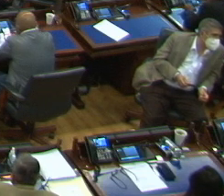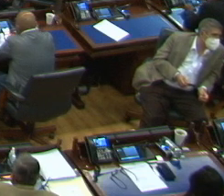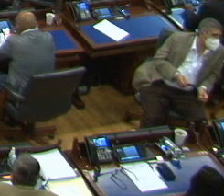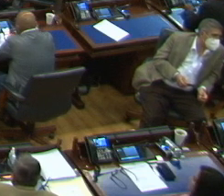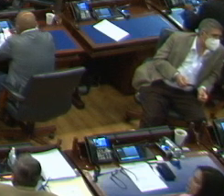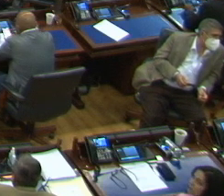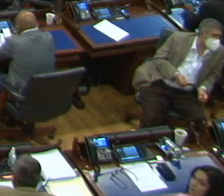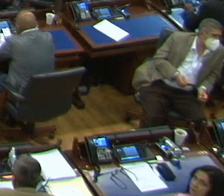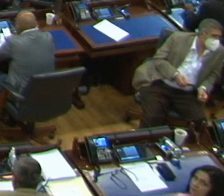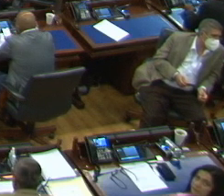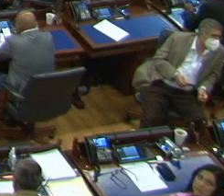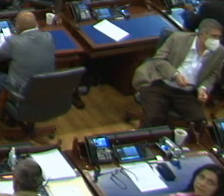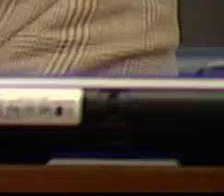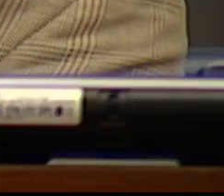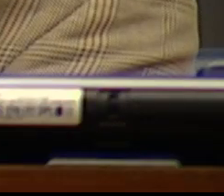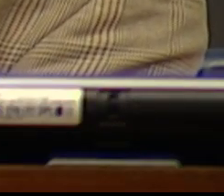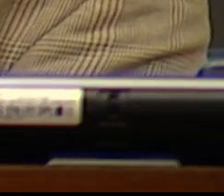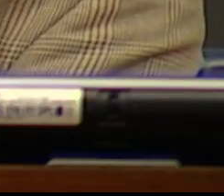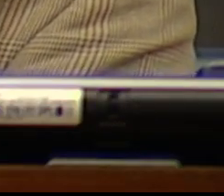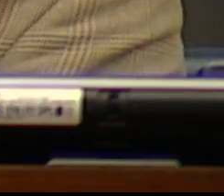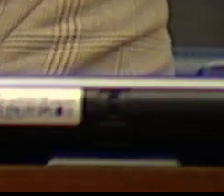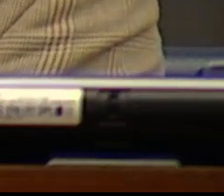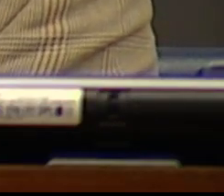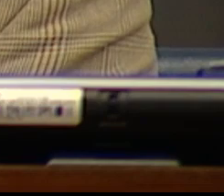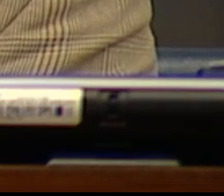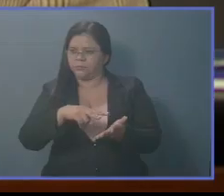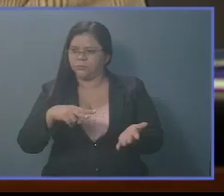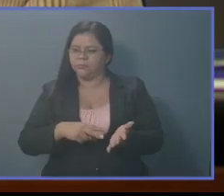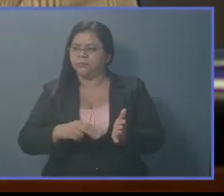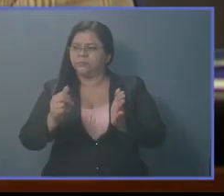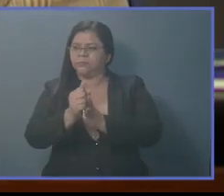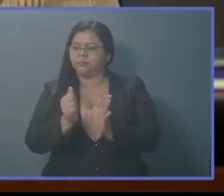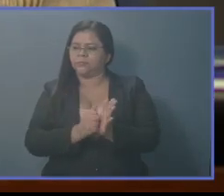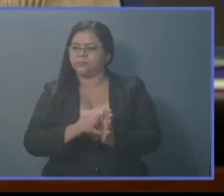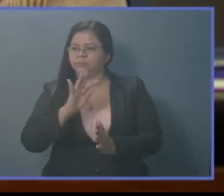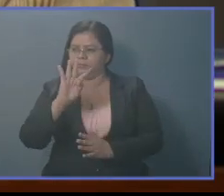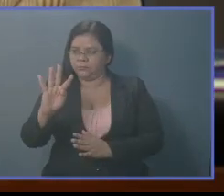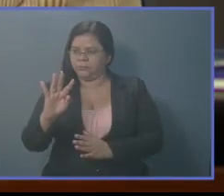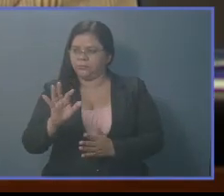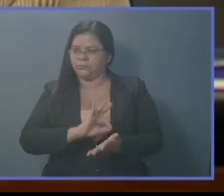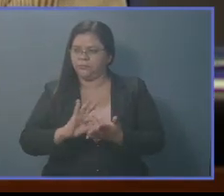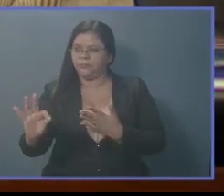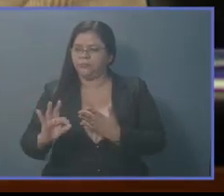Voy a leer el artículo 4, presidente, que en el proyecto que